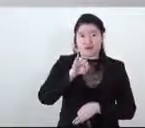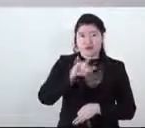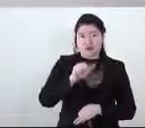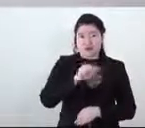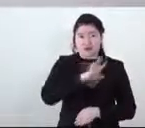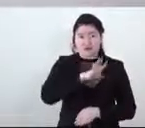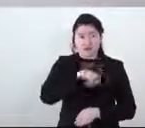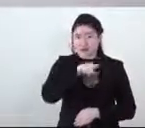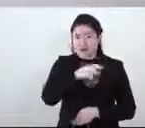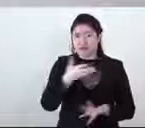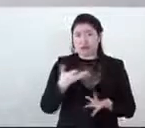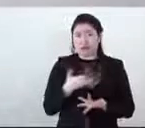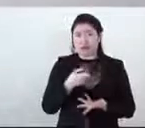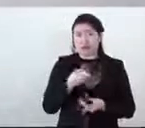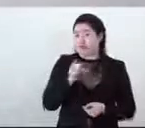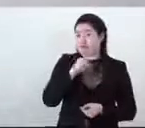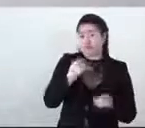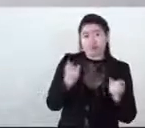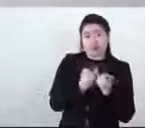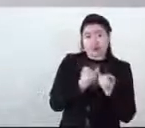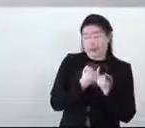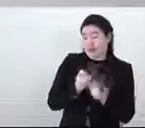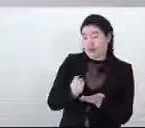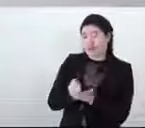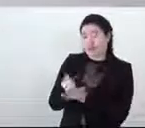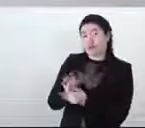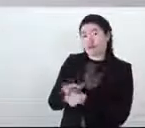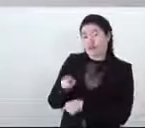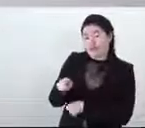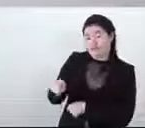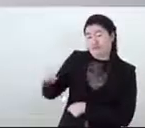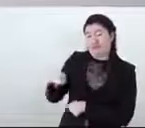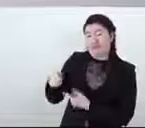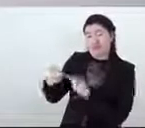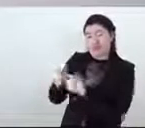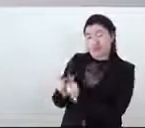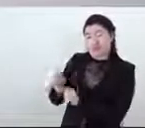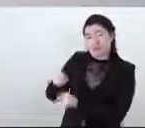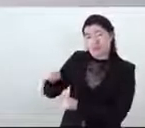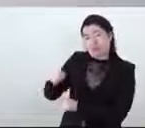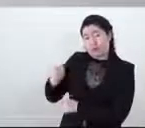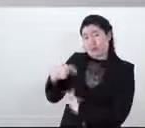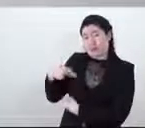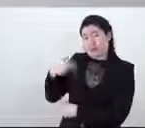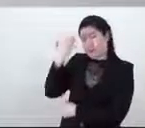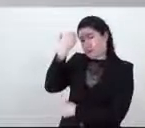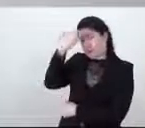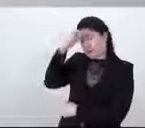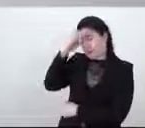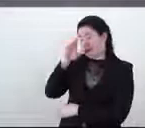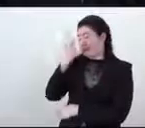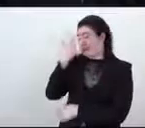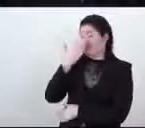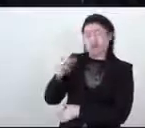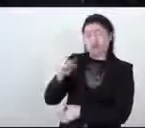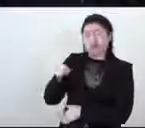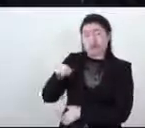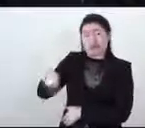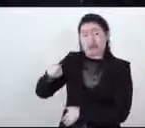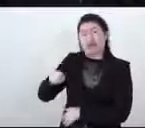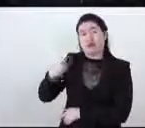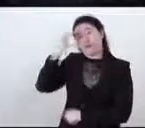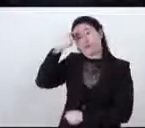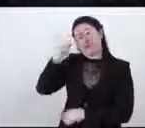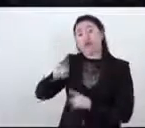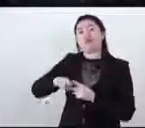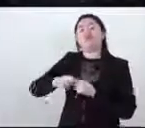General, se ha tomado la decisión de que se incorporen estos especialistas de altísimo nivel para